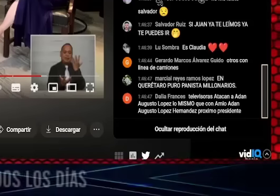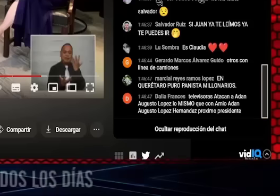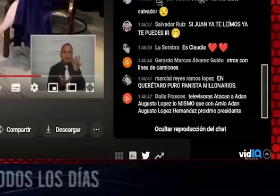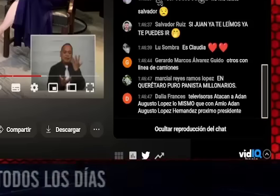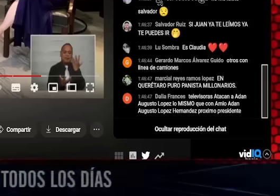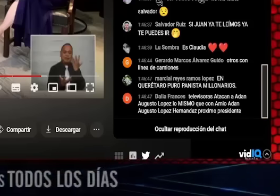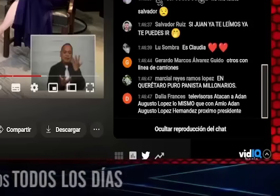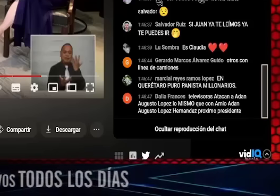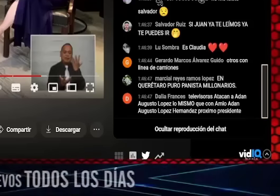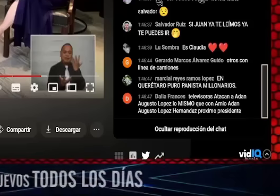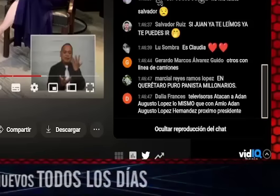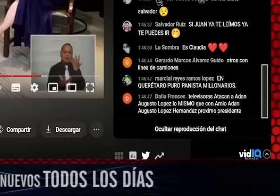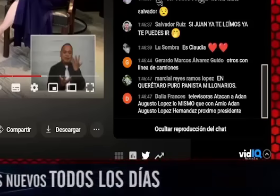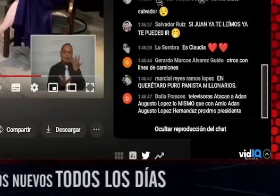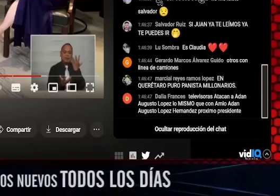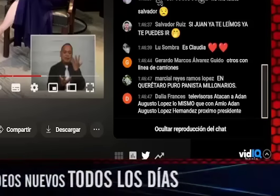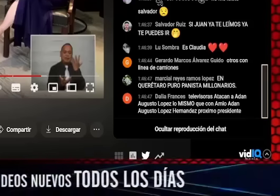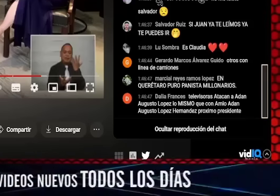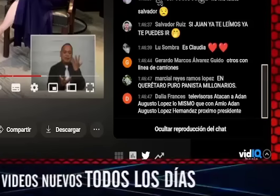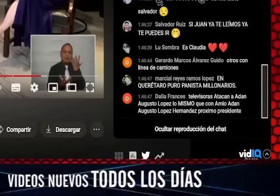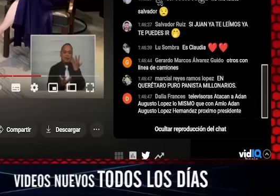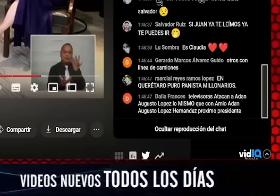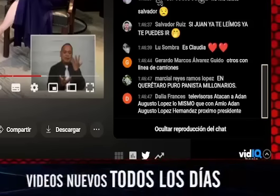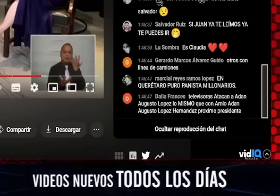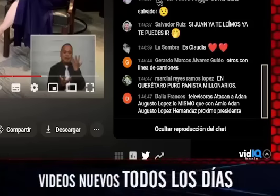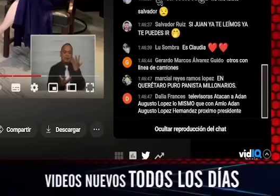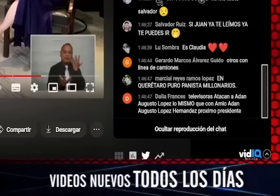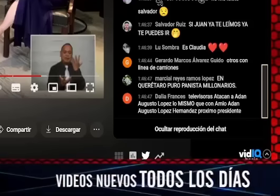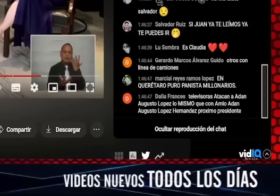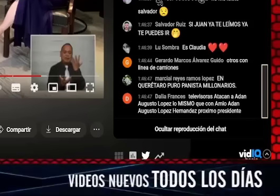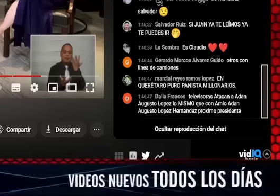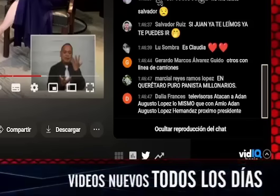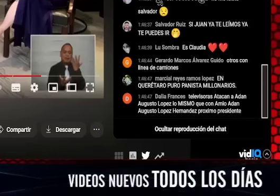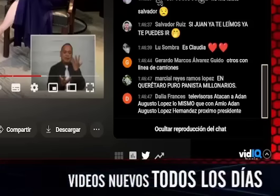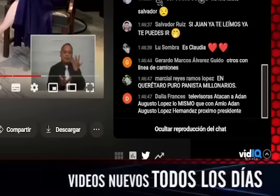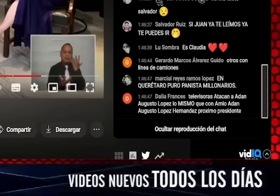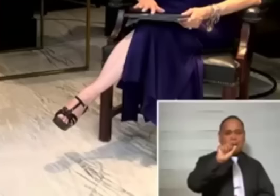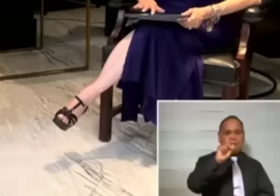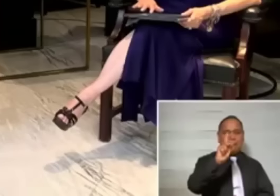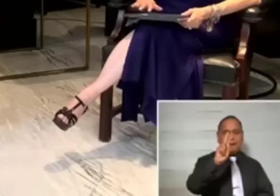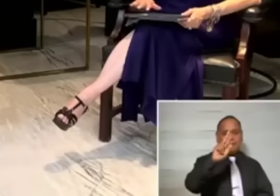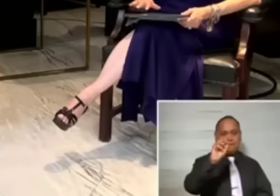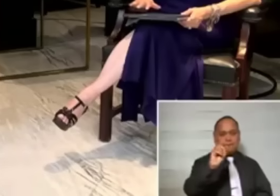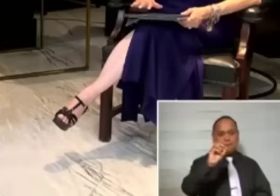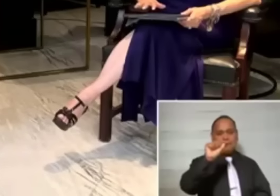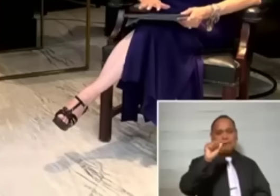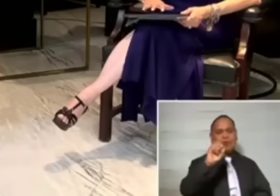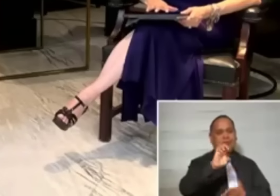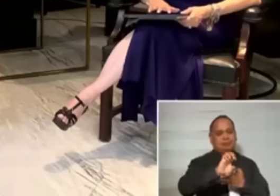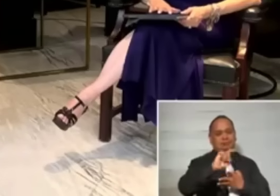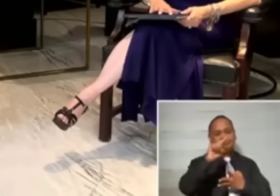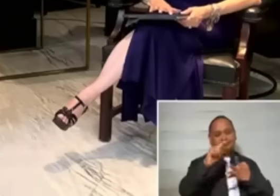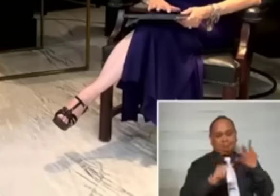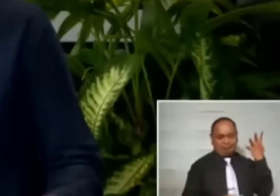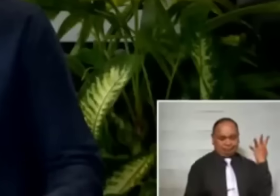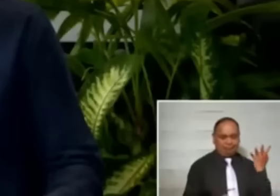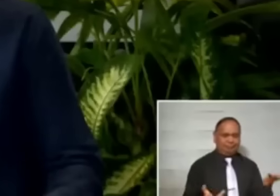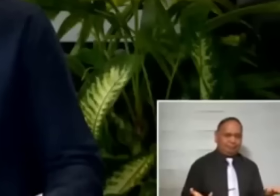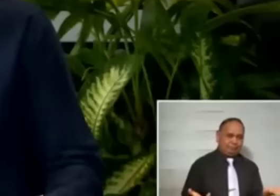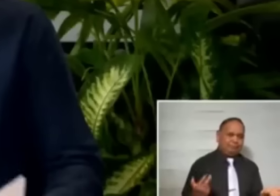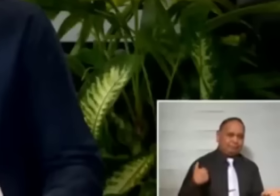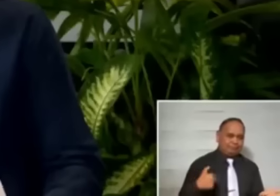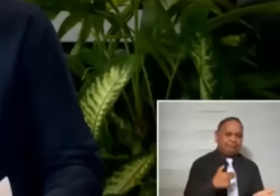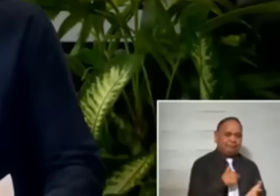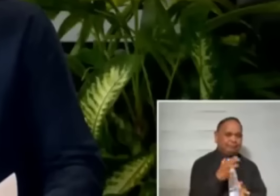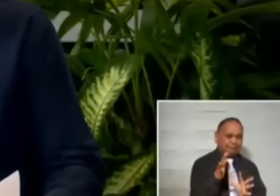Su padre era médico, era el doctor de la comunidad. Aquí hemos narrado puntualmente lo